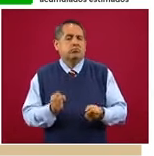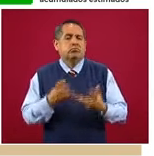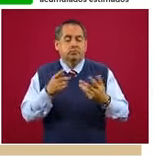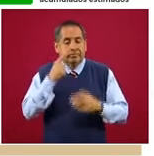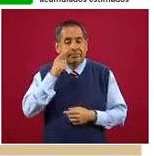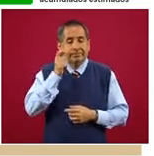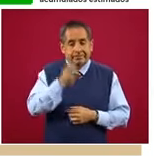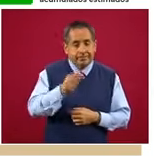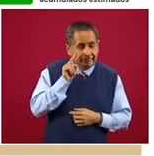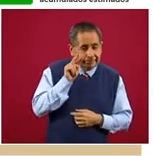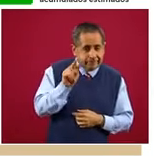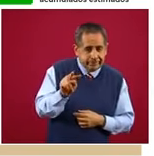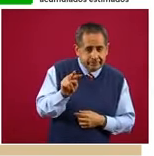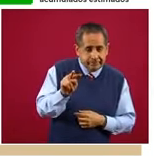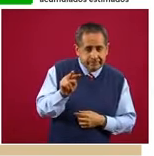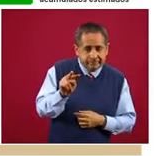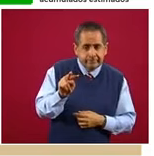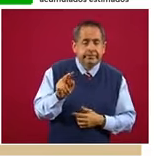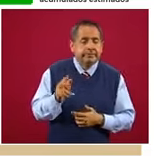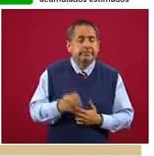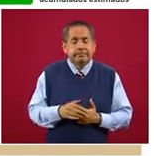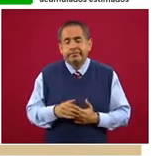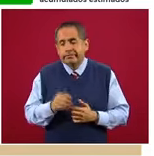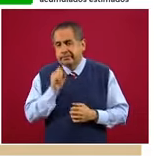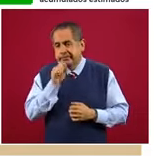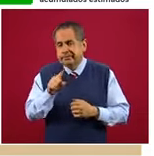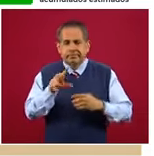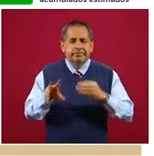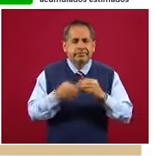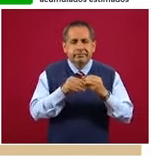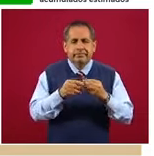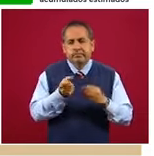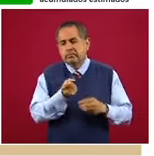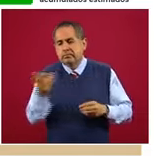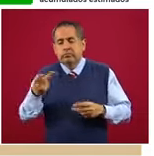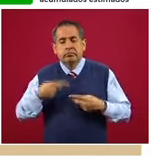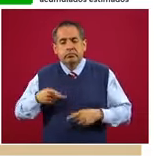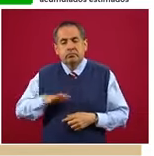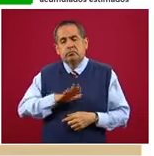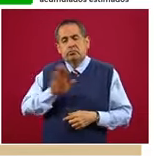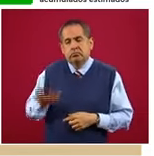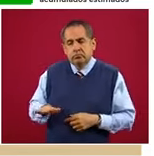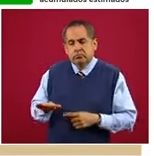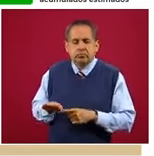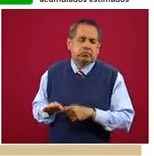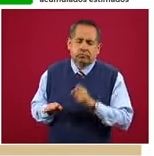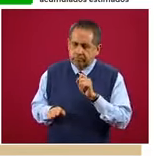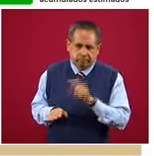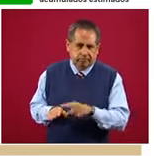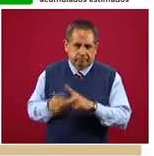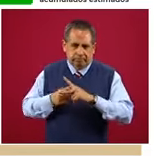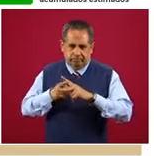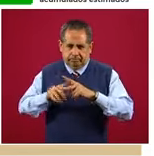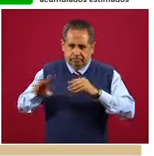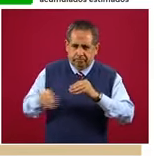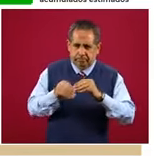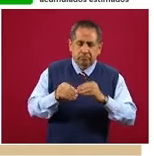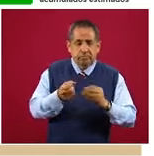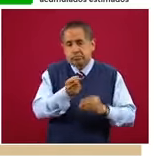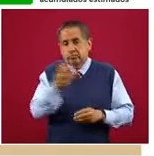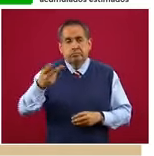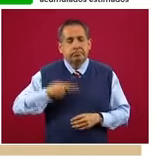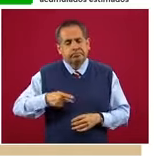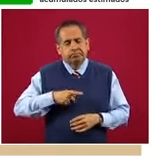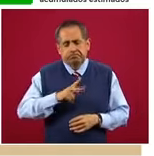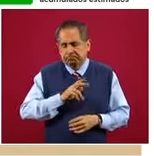y tenemos ahora todos los estimados, pero también lo aplicamos a las defunciones, es decir, aquellas personas que